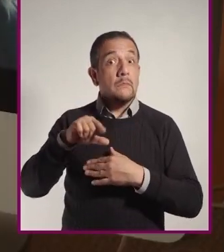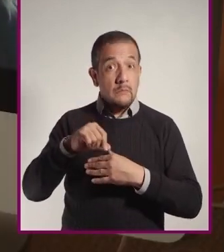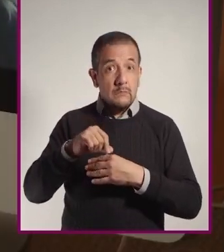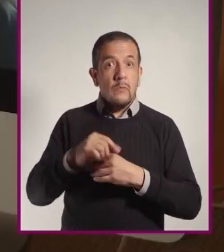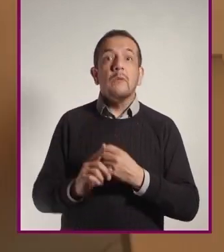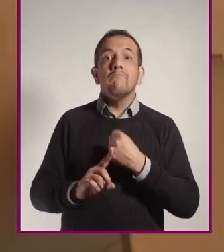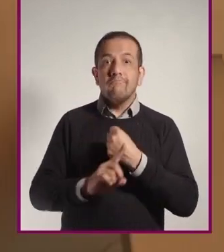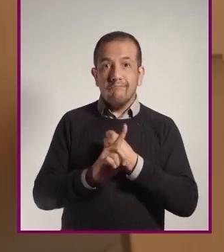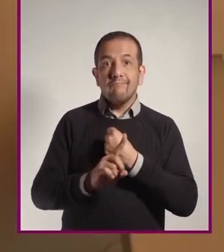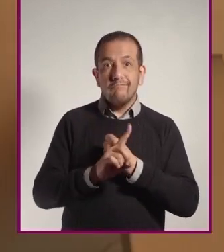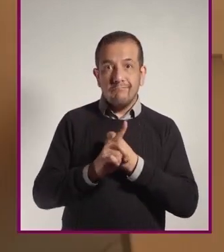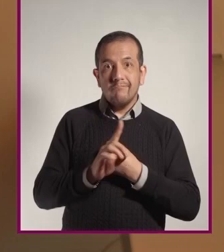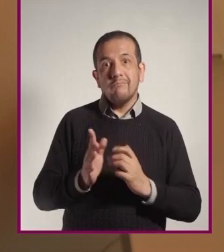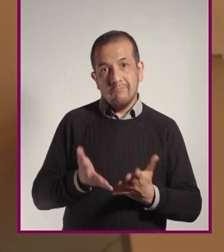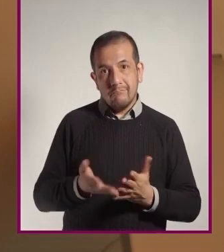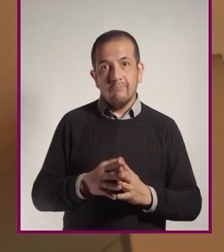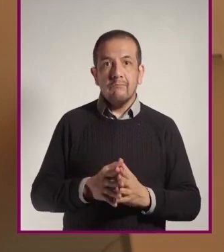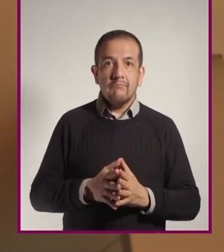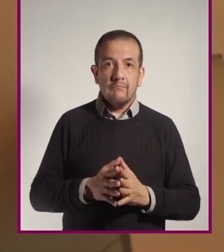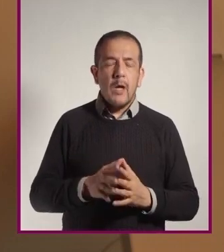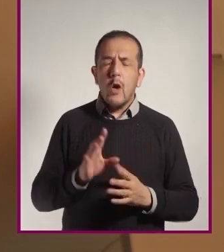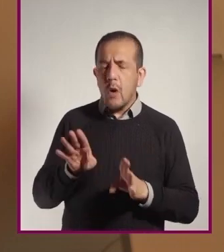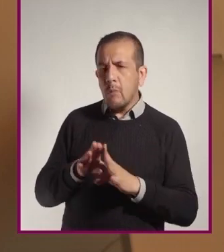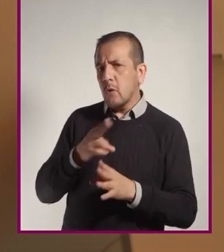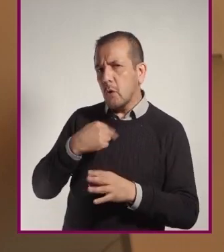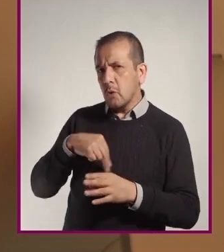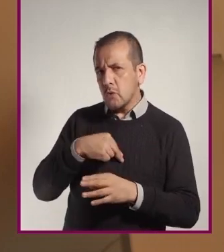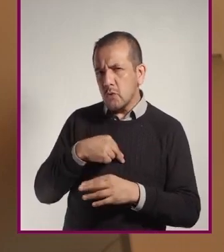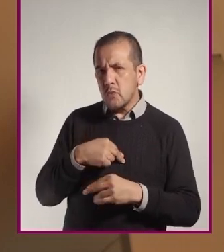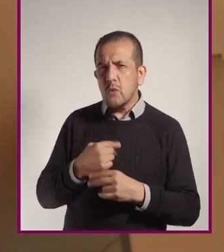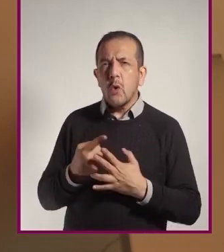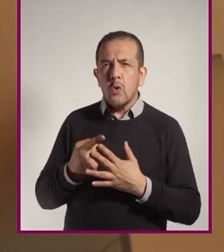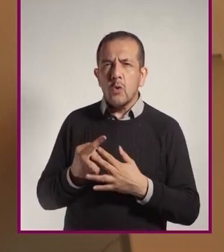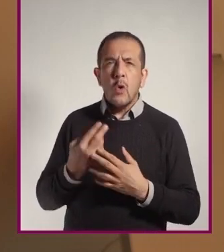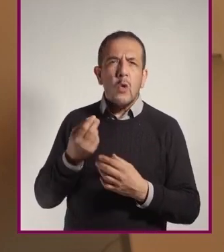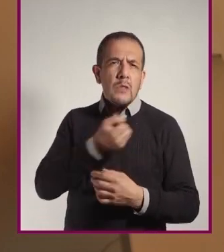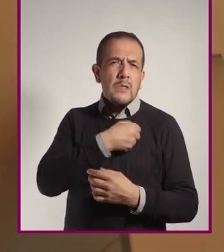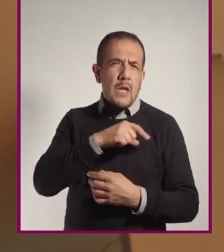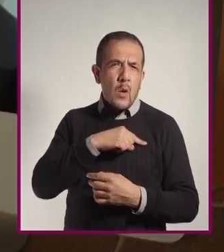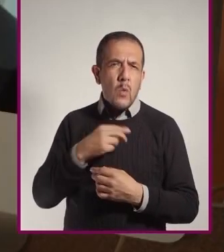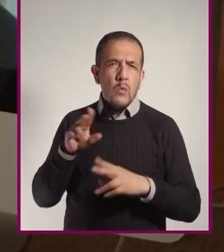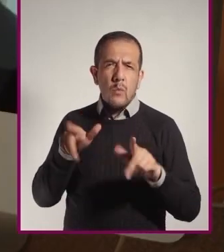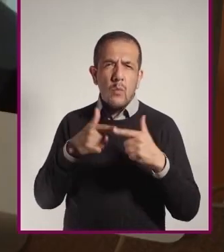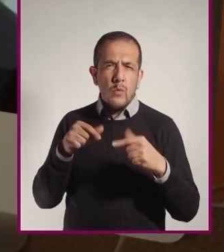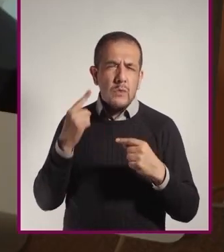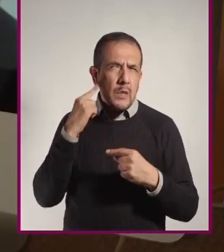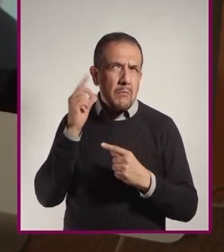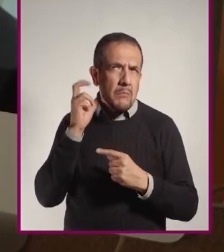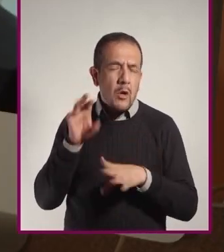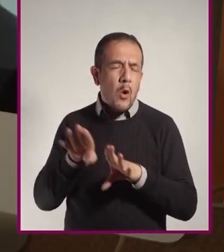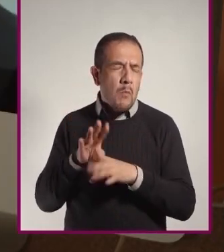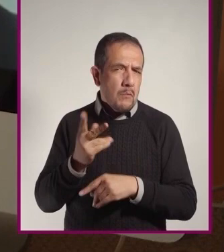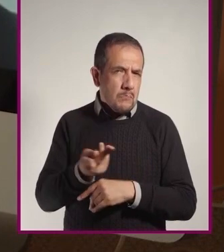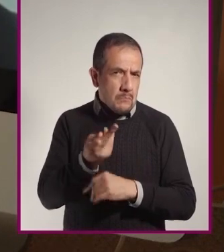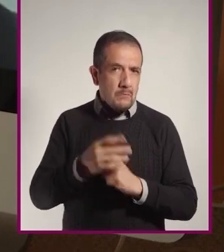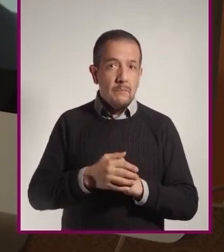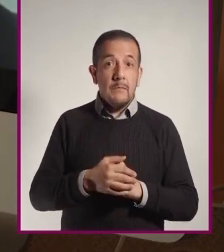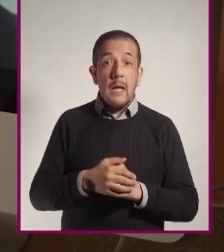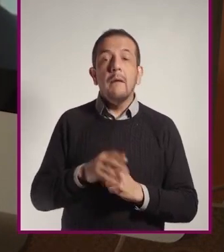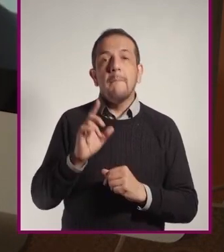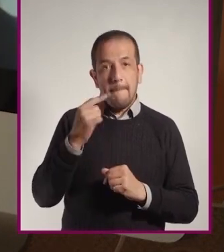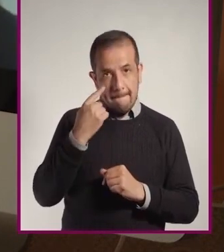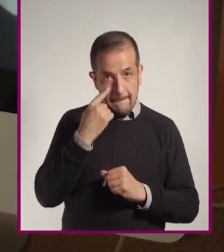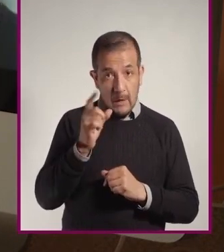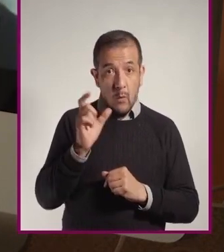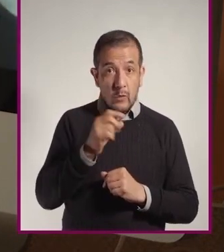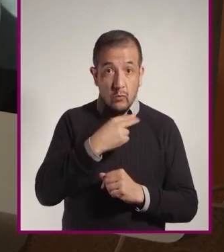algo de daño. ¿Cómo podemos saber si estamos escuchando la música a un volumen saludable? Bueno, de entrada, cuando